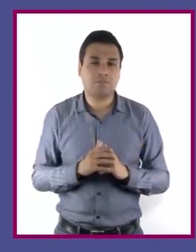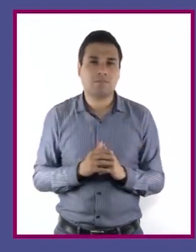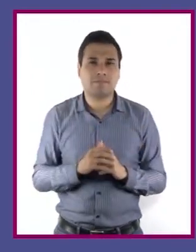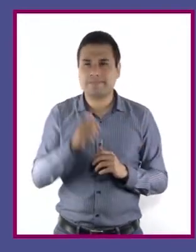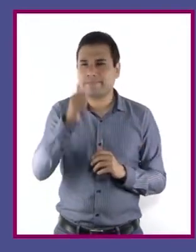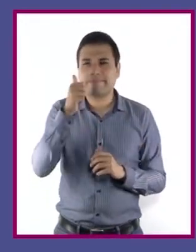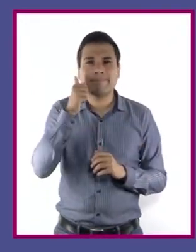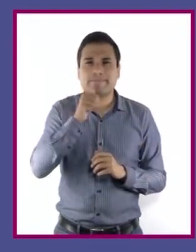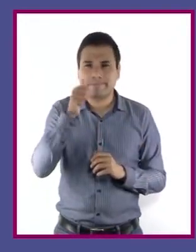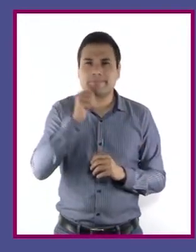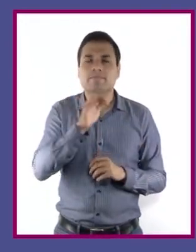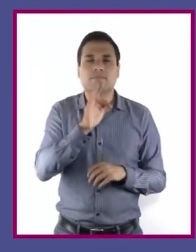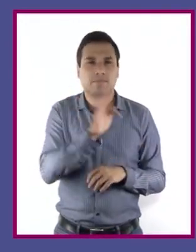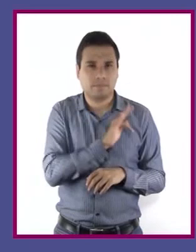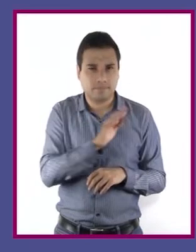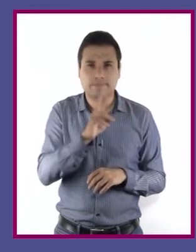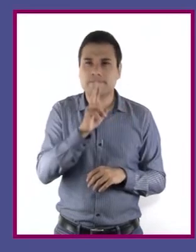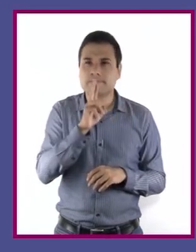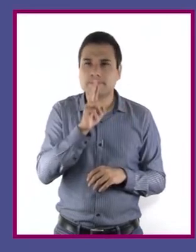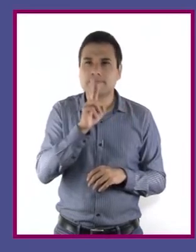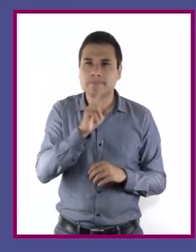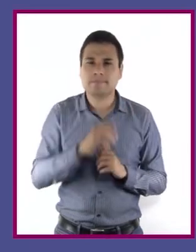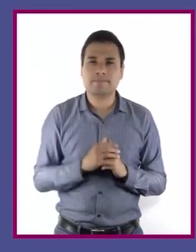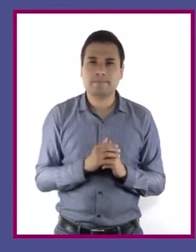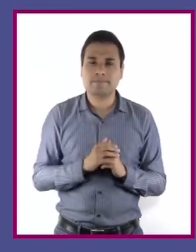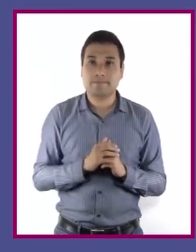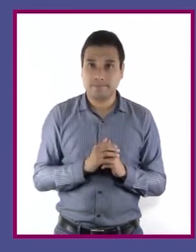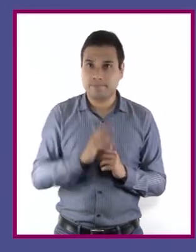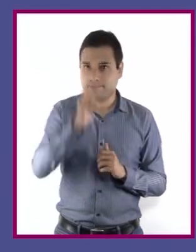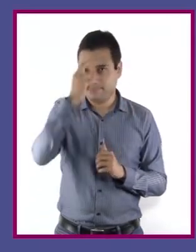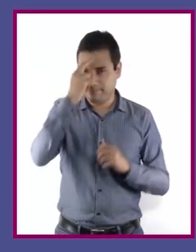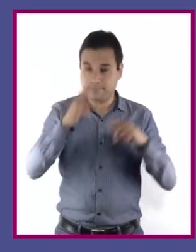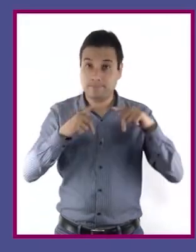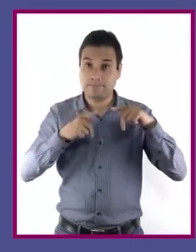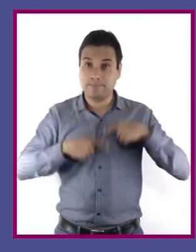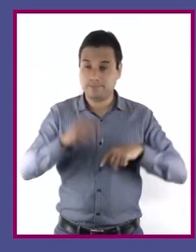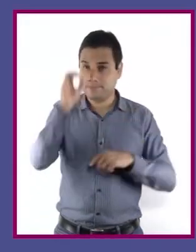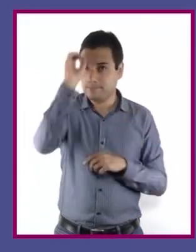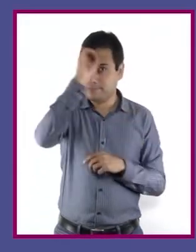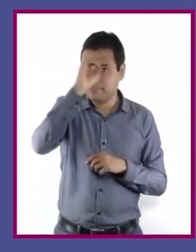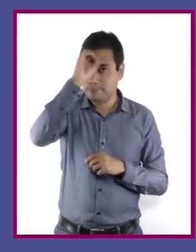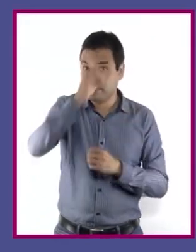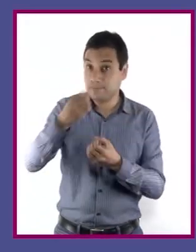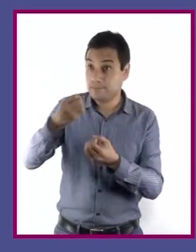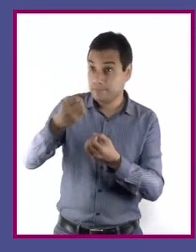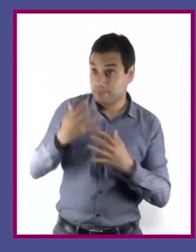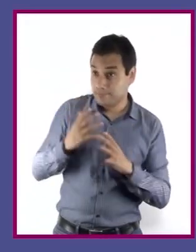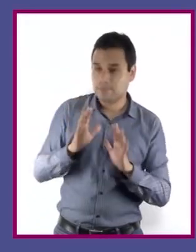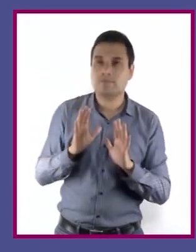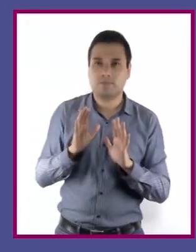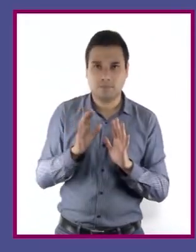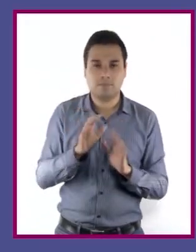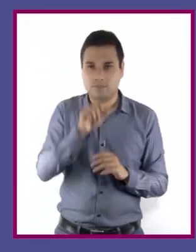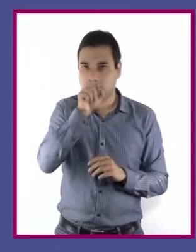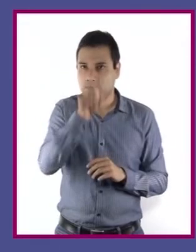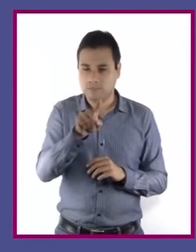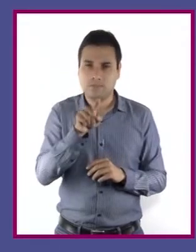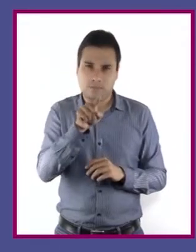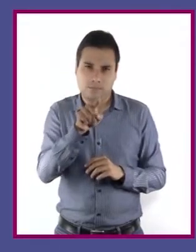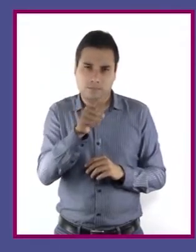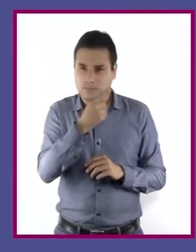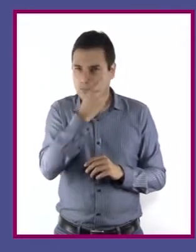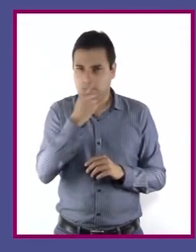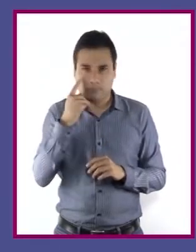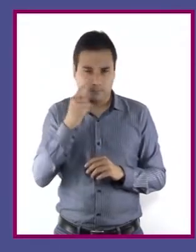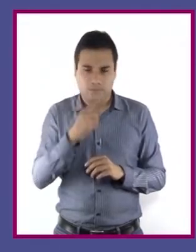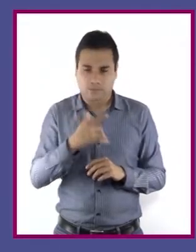siempre se puede mejorar, tomando en cuenta la visión de los demás. Eso sí, siempre siendo leales a su perspectiva.